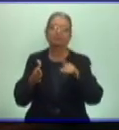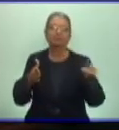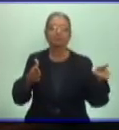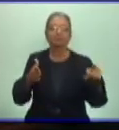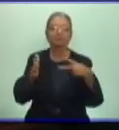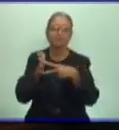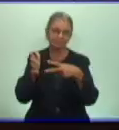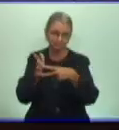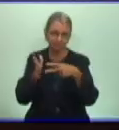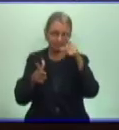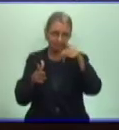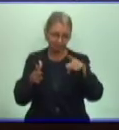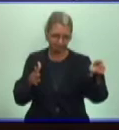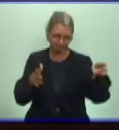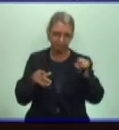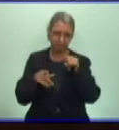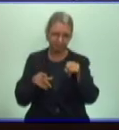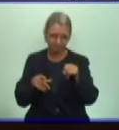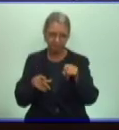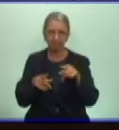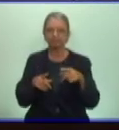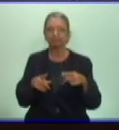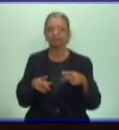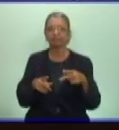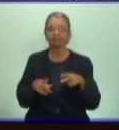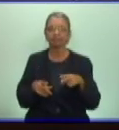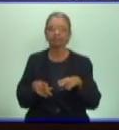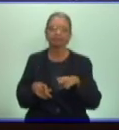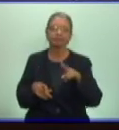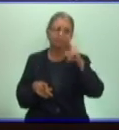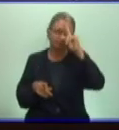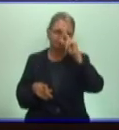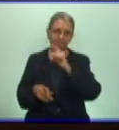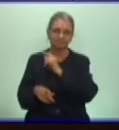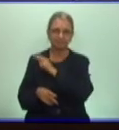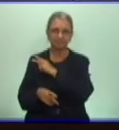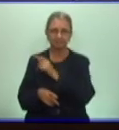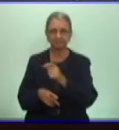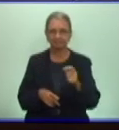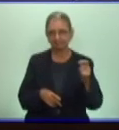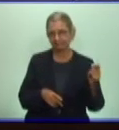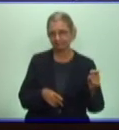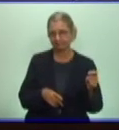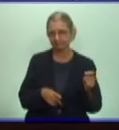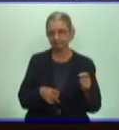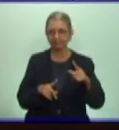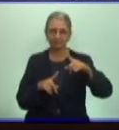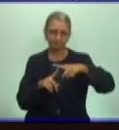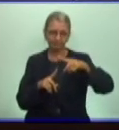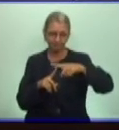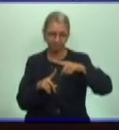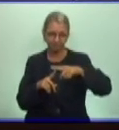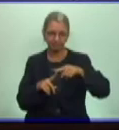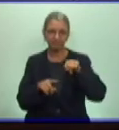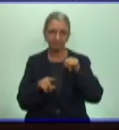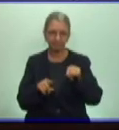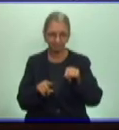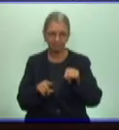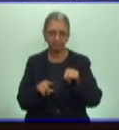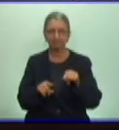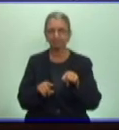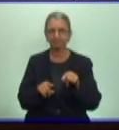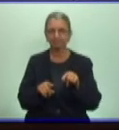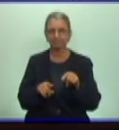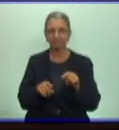está trabajando la doctora Teresa León desde sus encuentros docentes televisivos. Ya este contenido está siendo tratado en